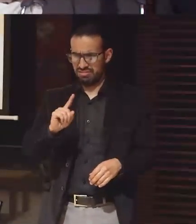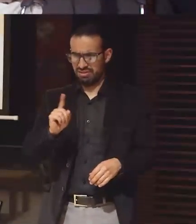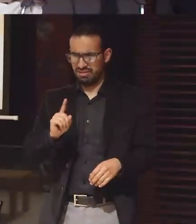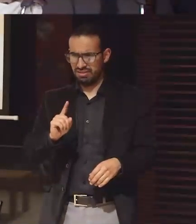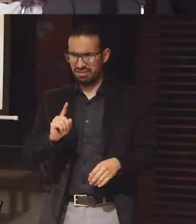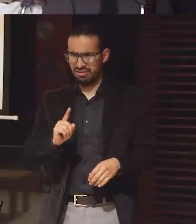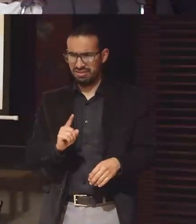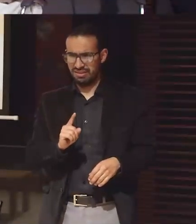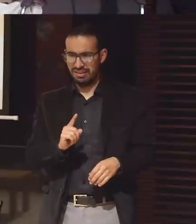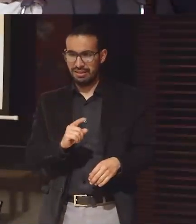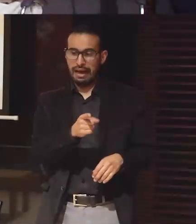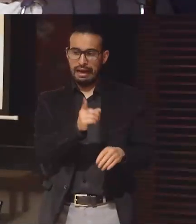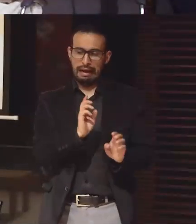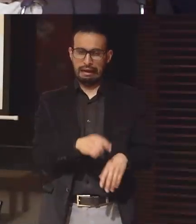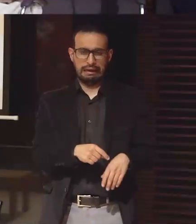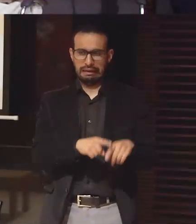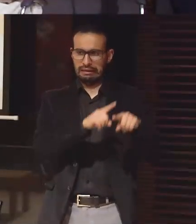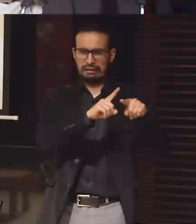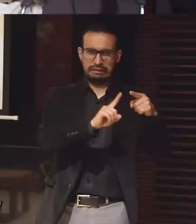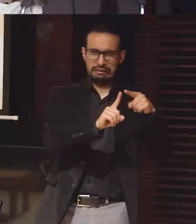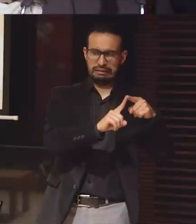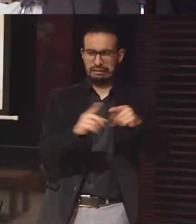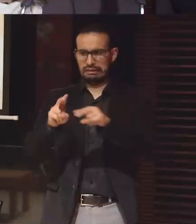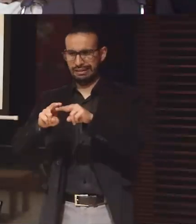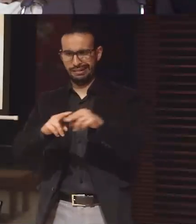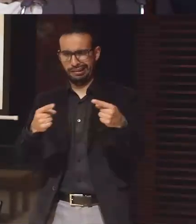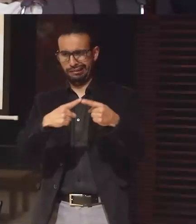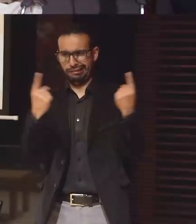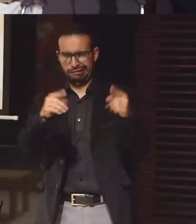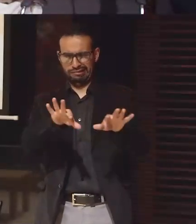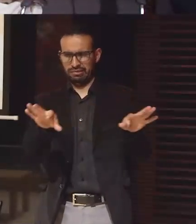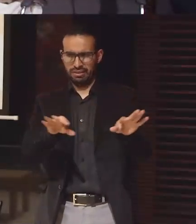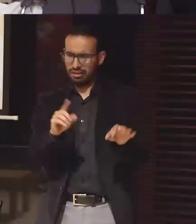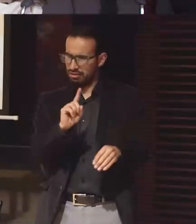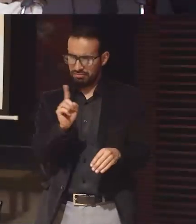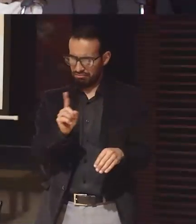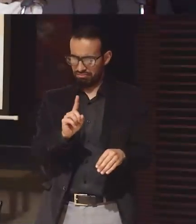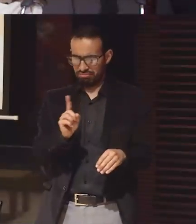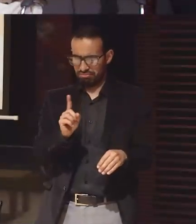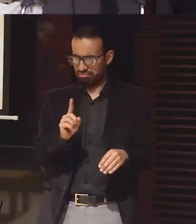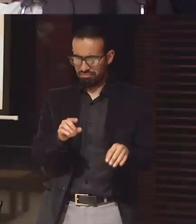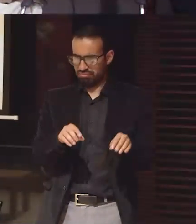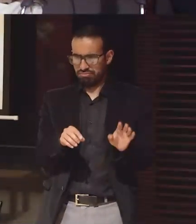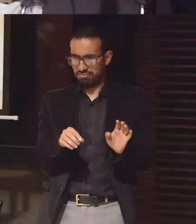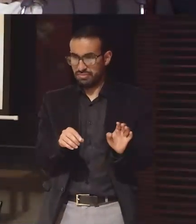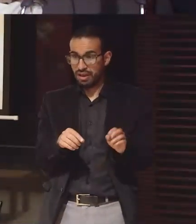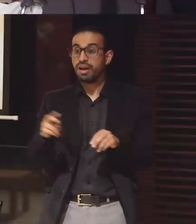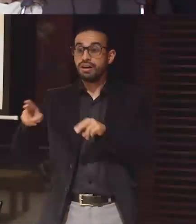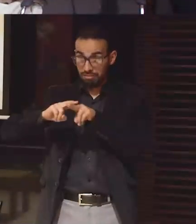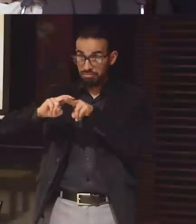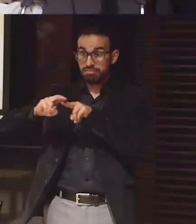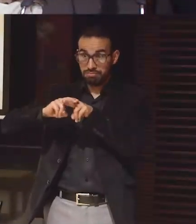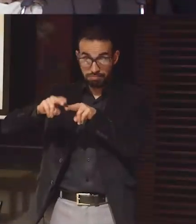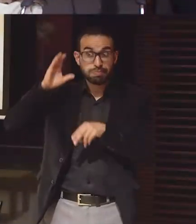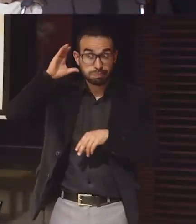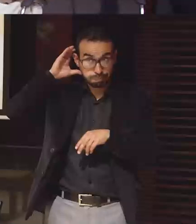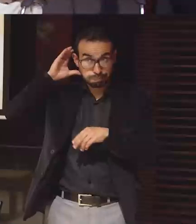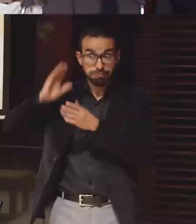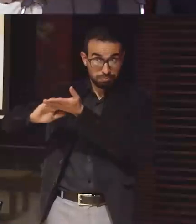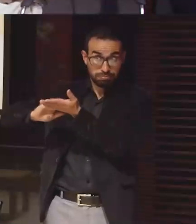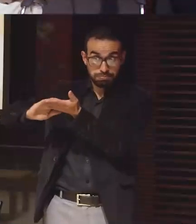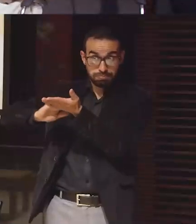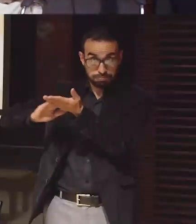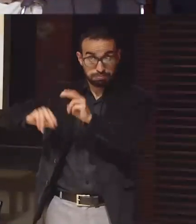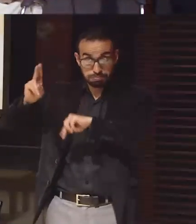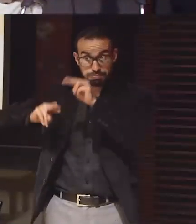Transmilenio tendríamos un metro. Mentira, ya vamos a inaugurar el metro. Y el hecho de que el metro esté andando tan bien y en